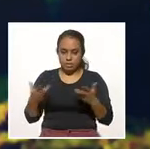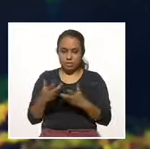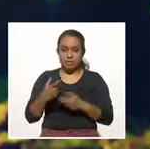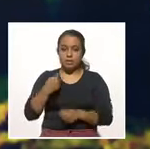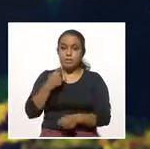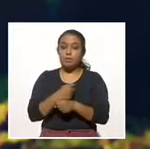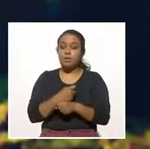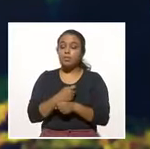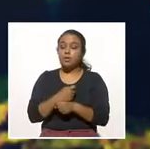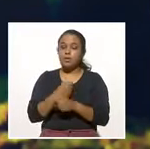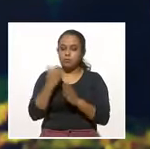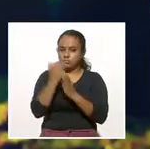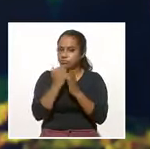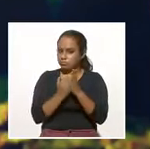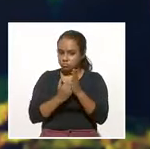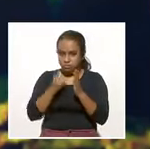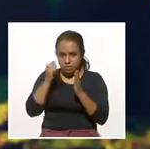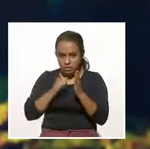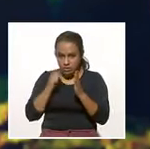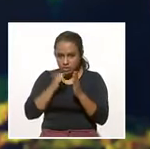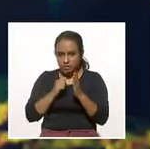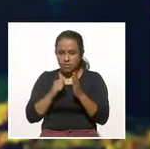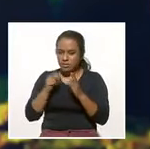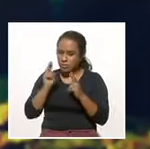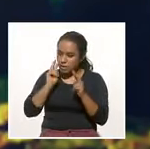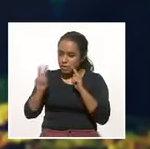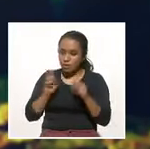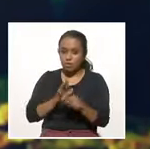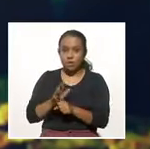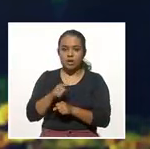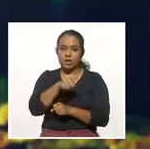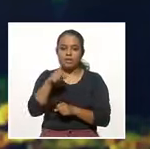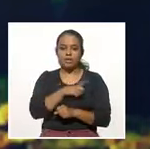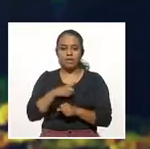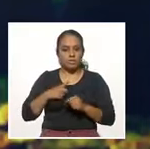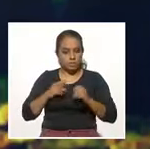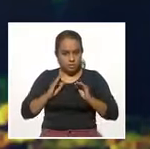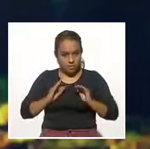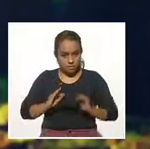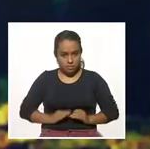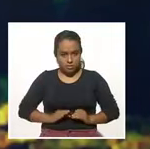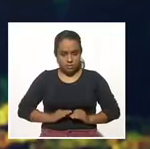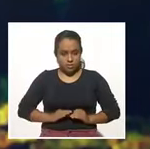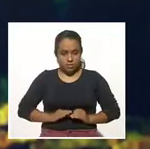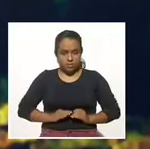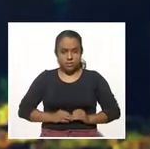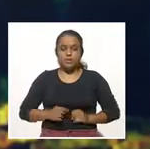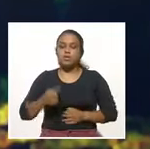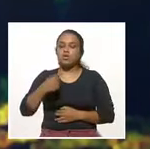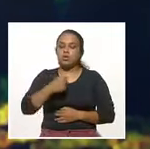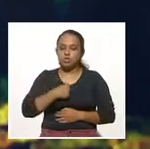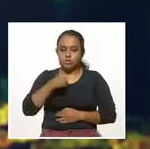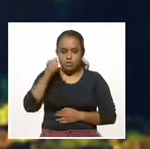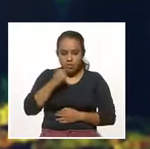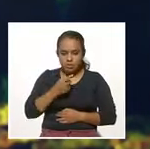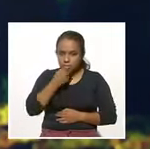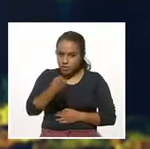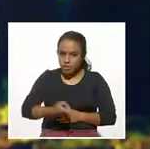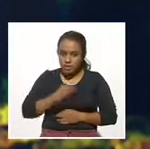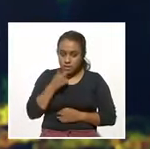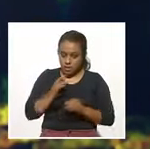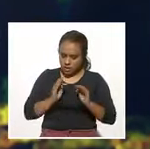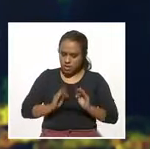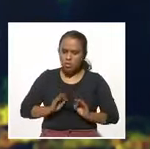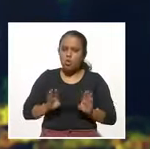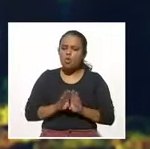primer protocolo que hemos visto en cualquier lugar dice conserva la calma. Y yo siempre he insistido en que la calma